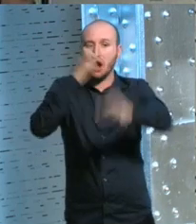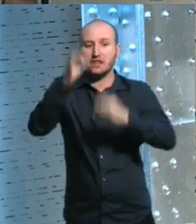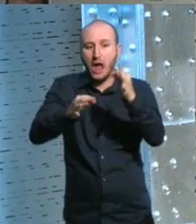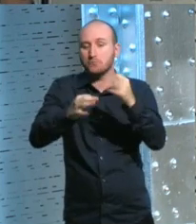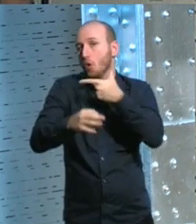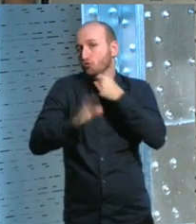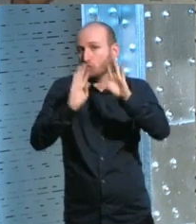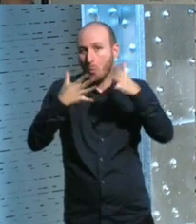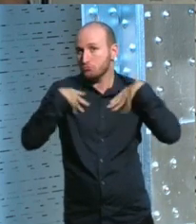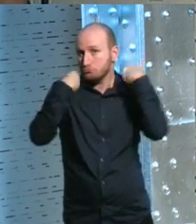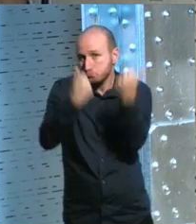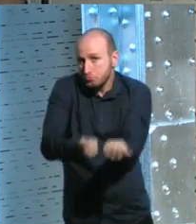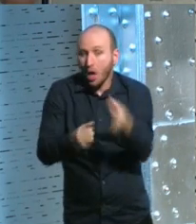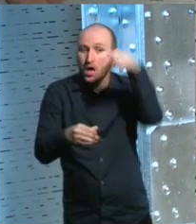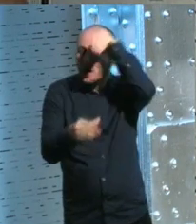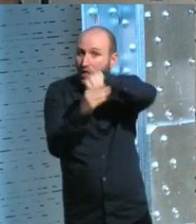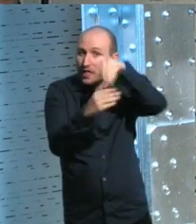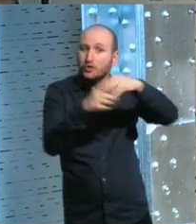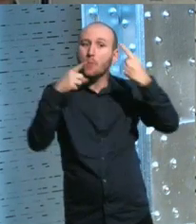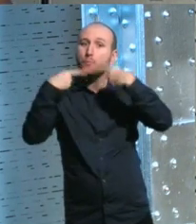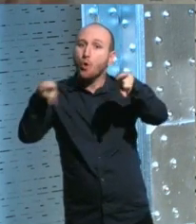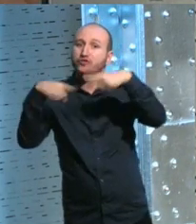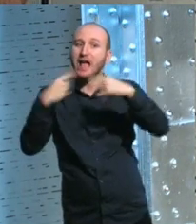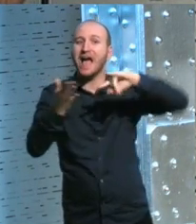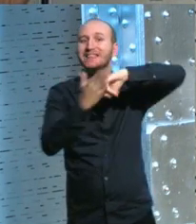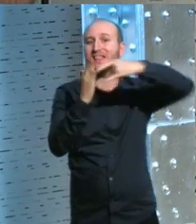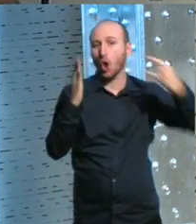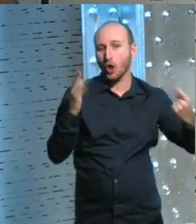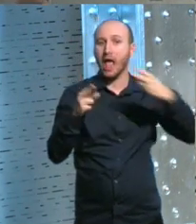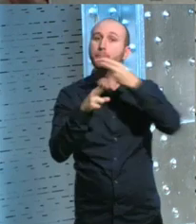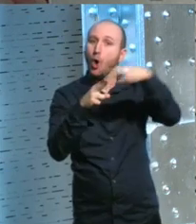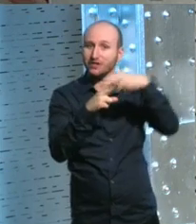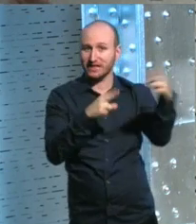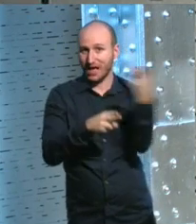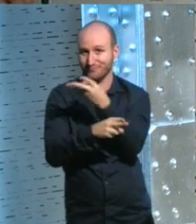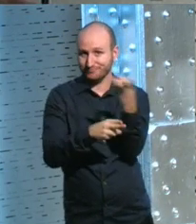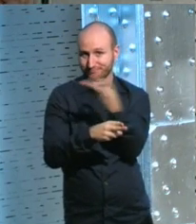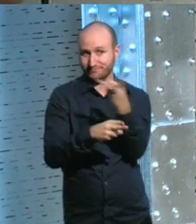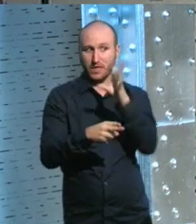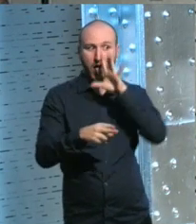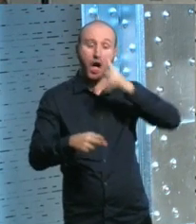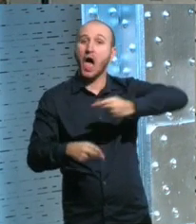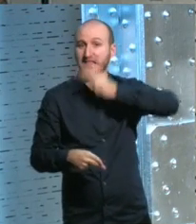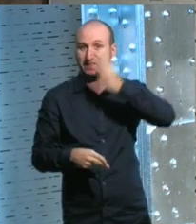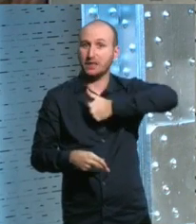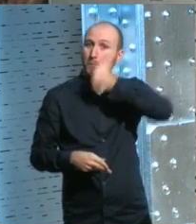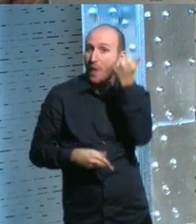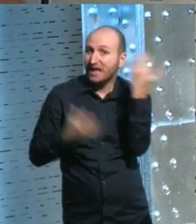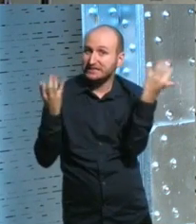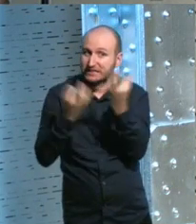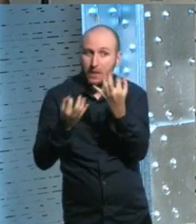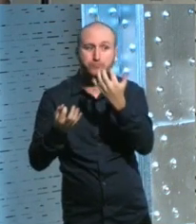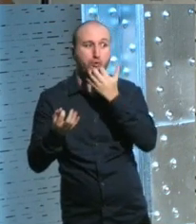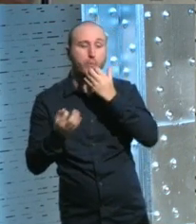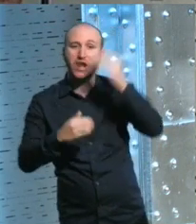y es música y tecnología y política. Lo que es muy interesante es que tanto en